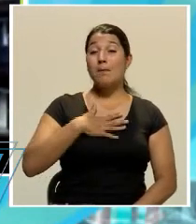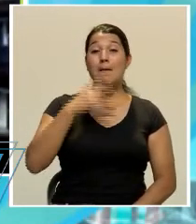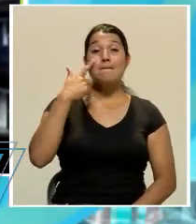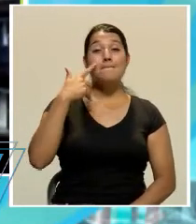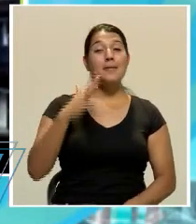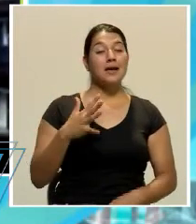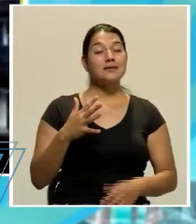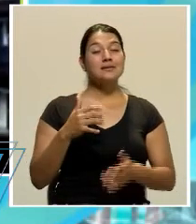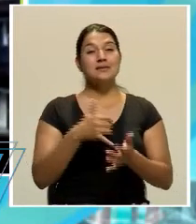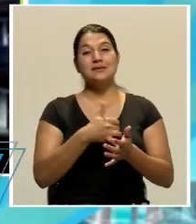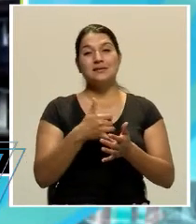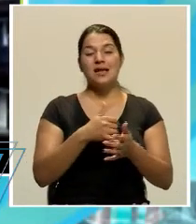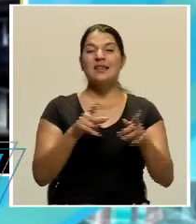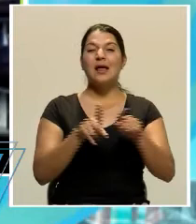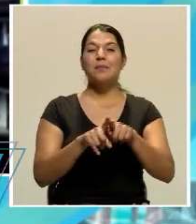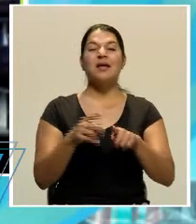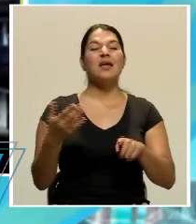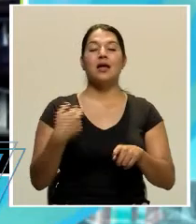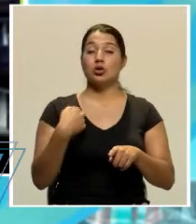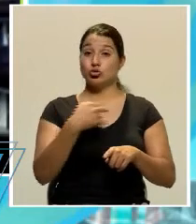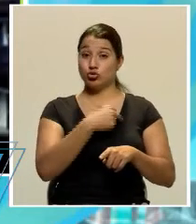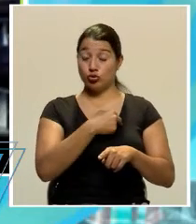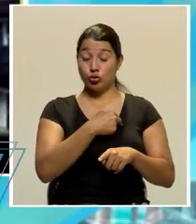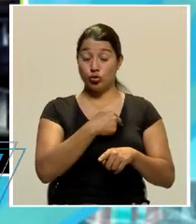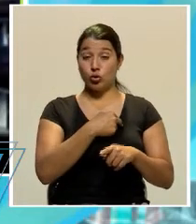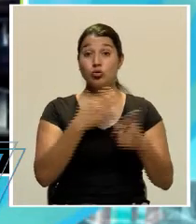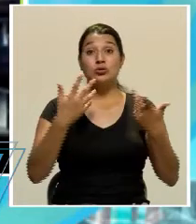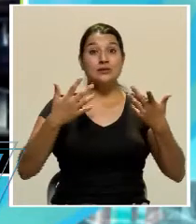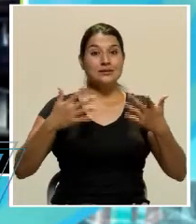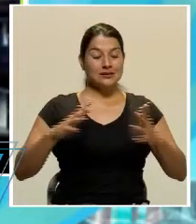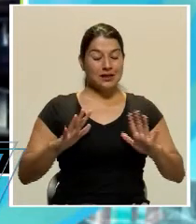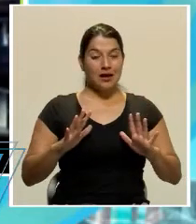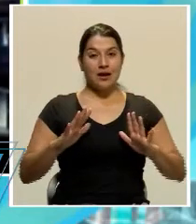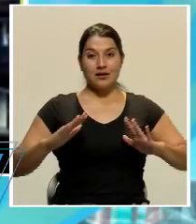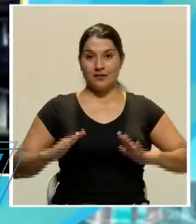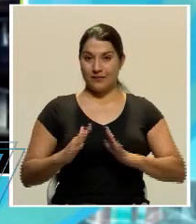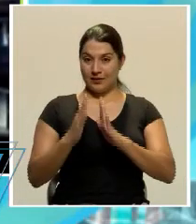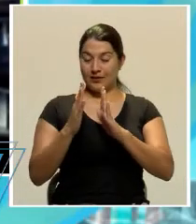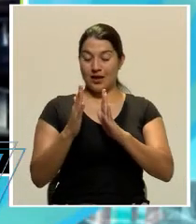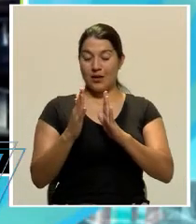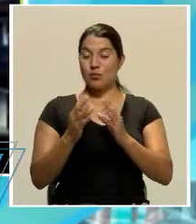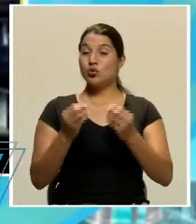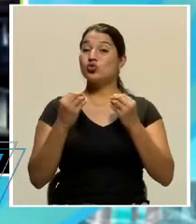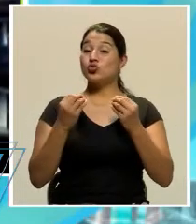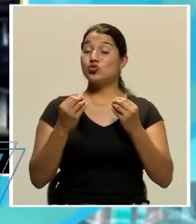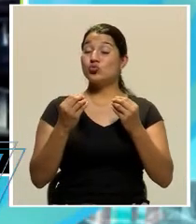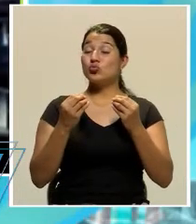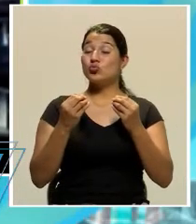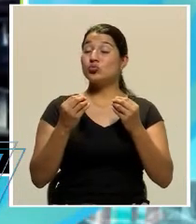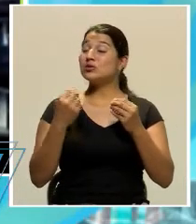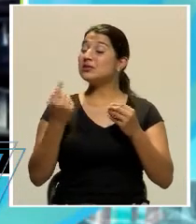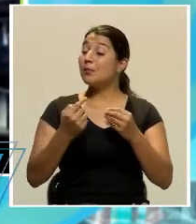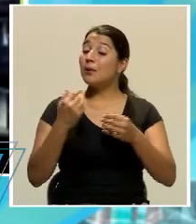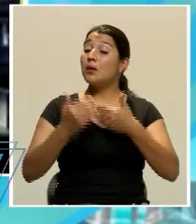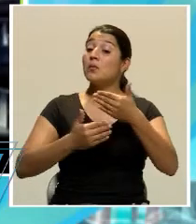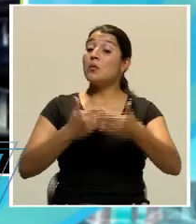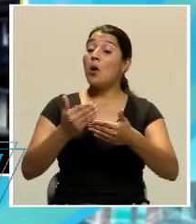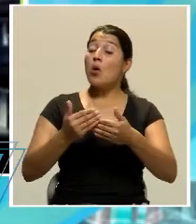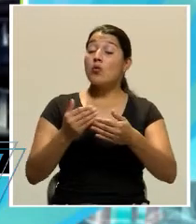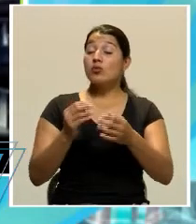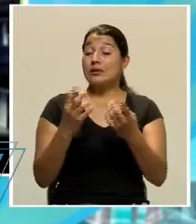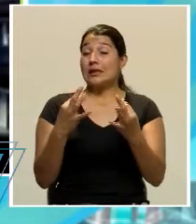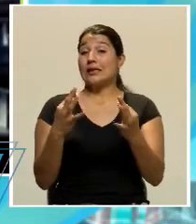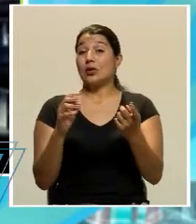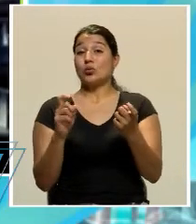la debilidad también es que nosotros como sector hemos vivido muy en el presente, siempre resolviendo el día a